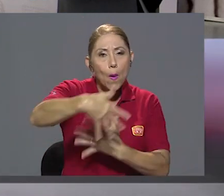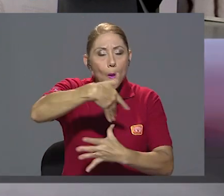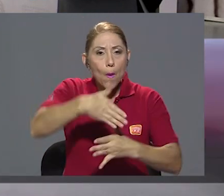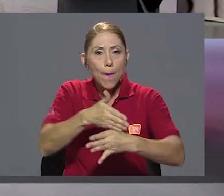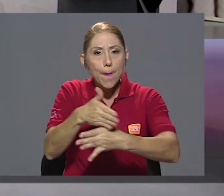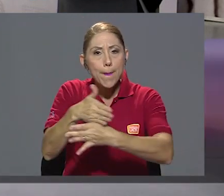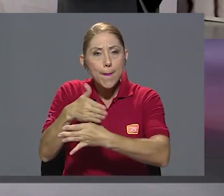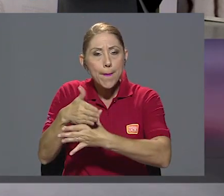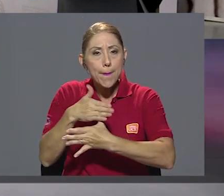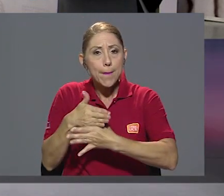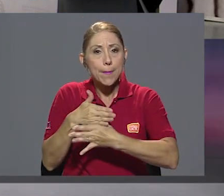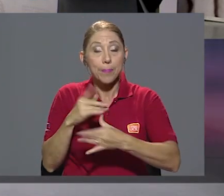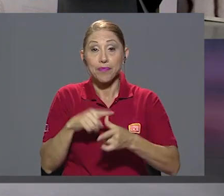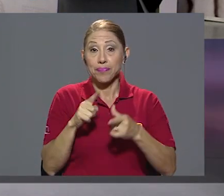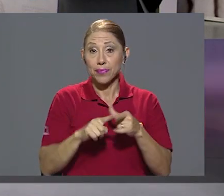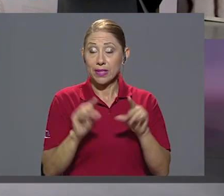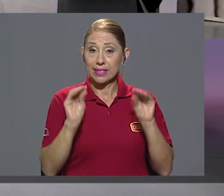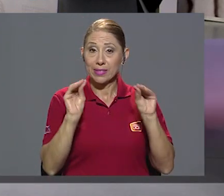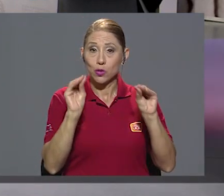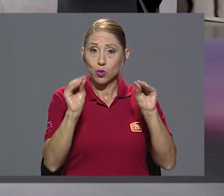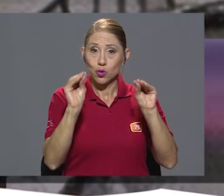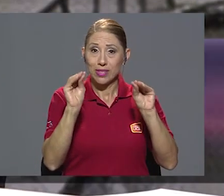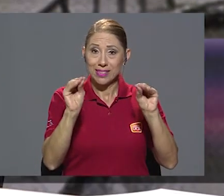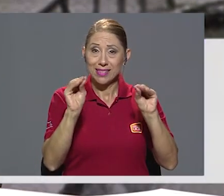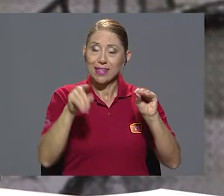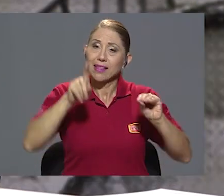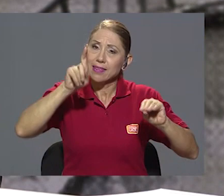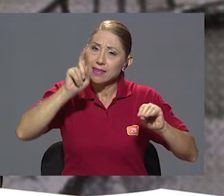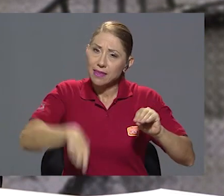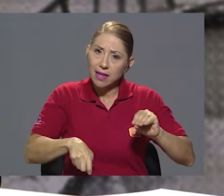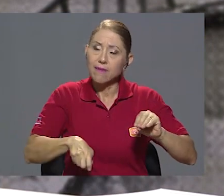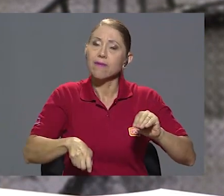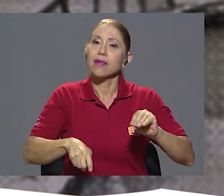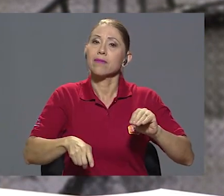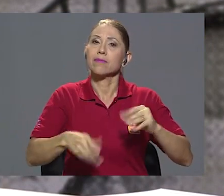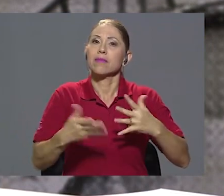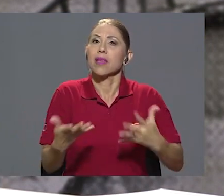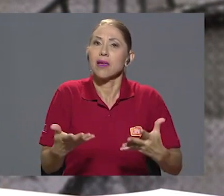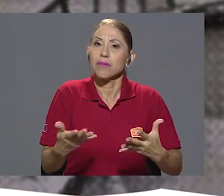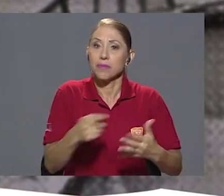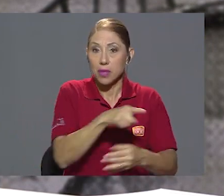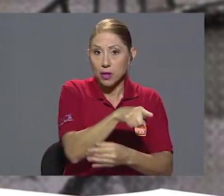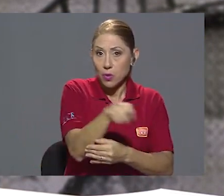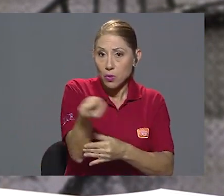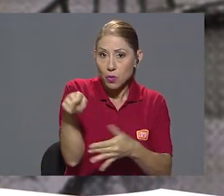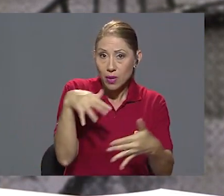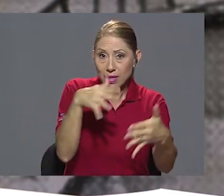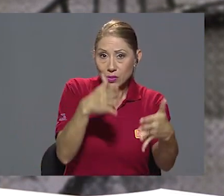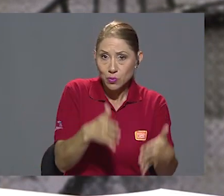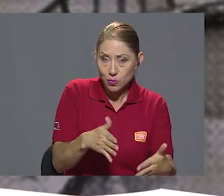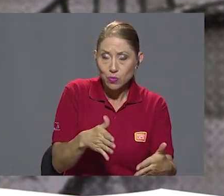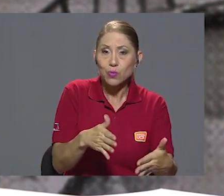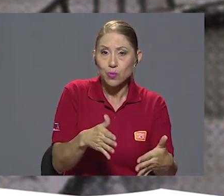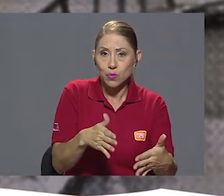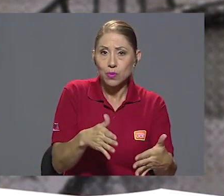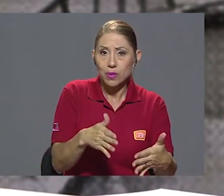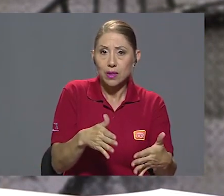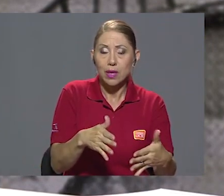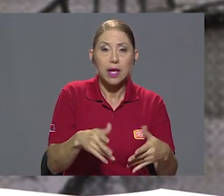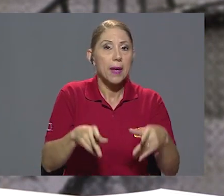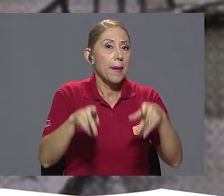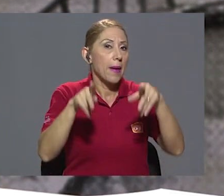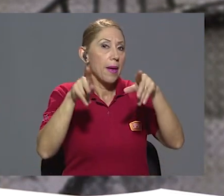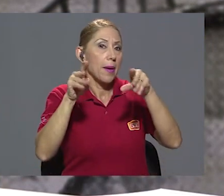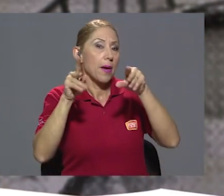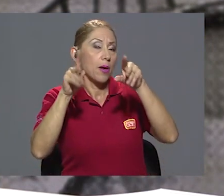convivir. Entonces, la docencia se debe volver en un ejercicio en que aprendientes, tanto